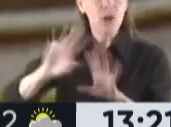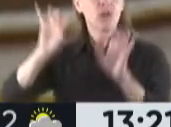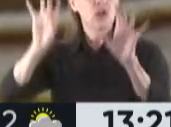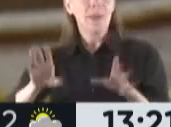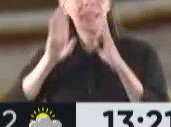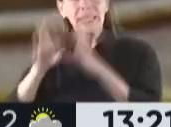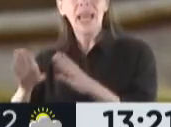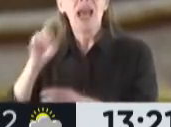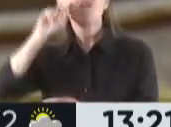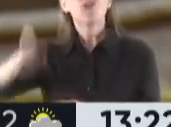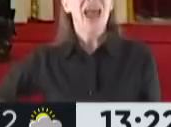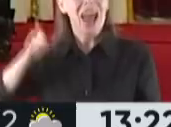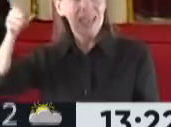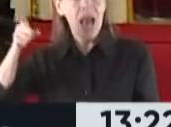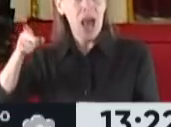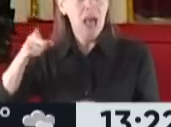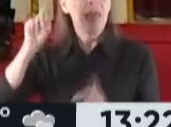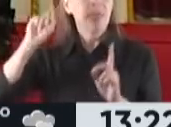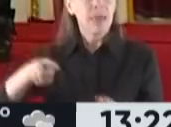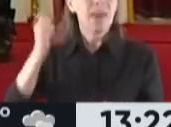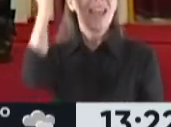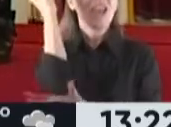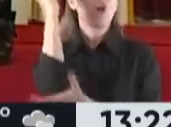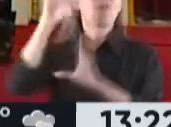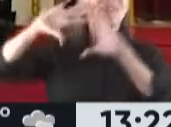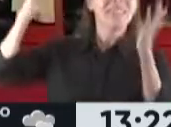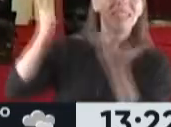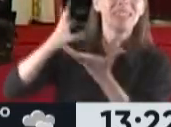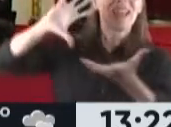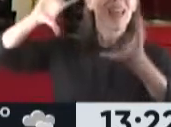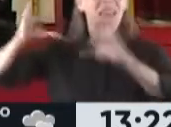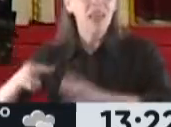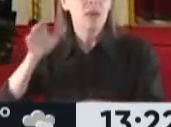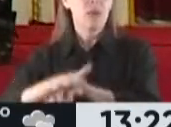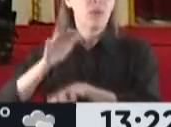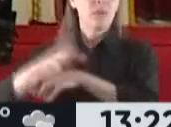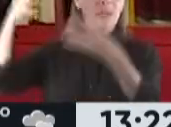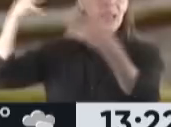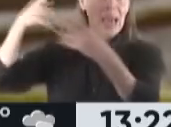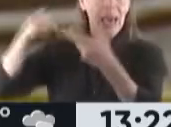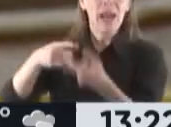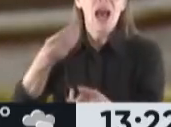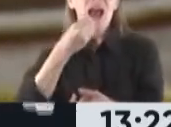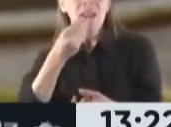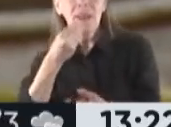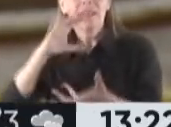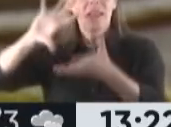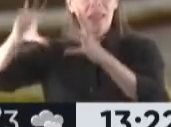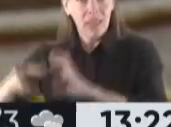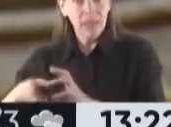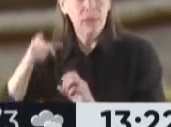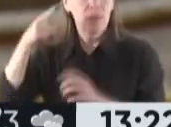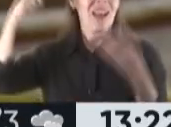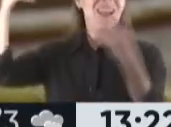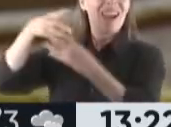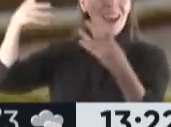un impacto en la economía internacional, mercados energéticos, la seguridad alimentaria, tipos de interés, etcétera, y es una amenaza fundamental